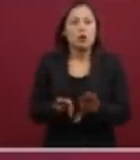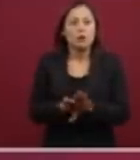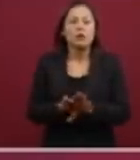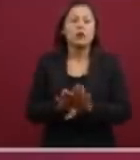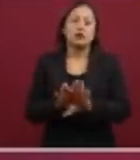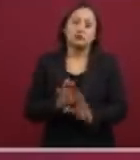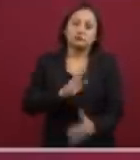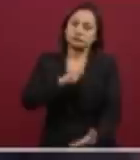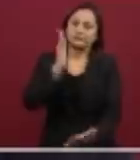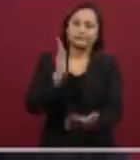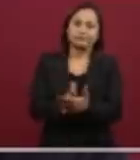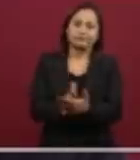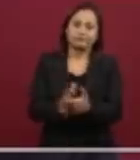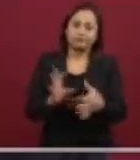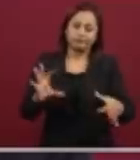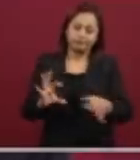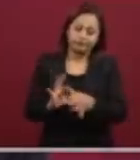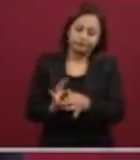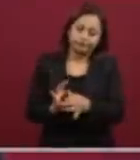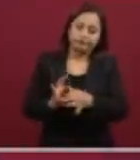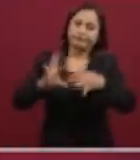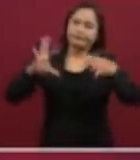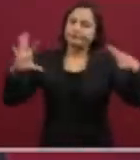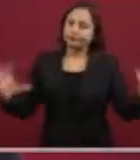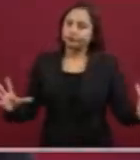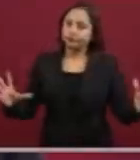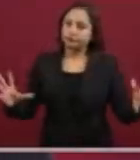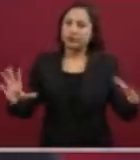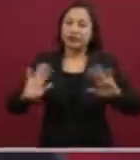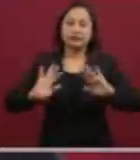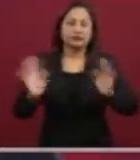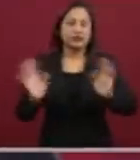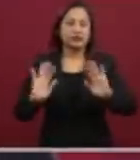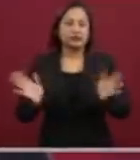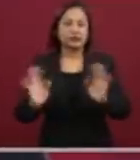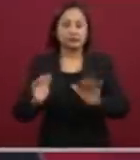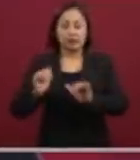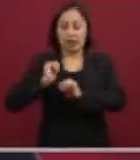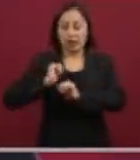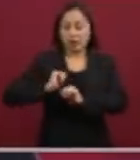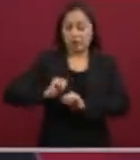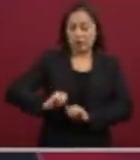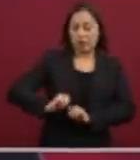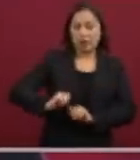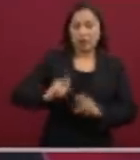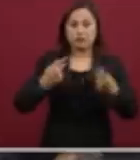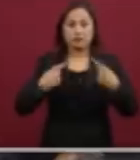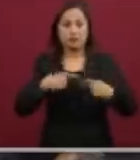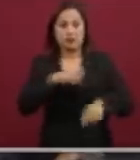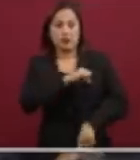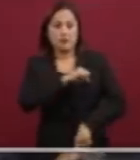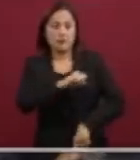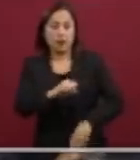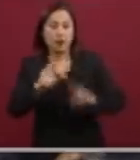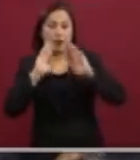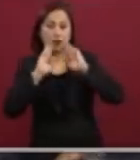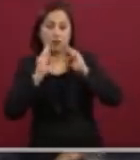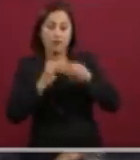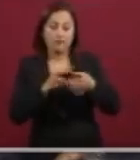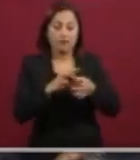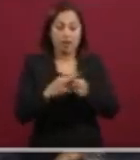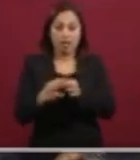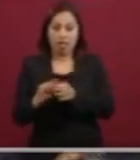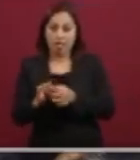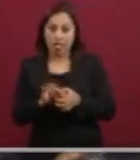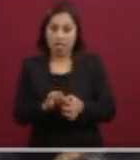que se asocien autoridades con delincuencia. Nada de venta de